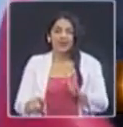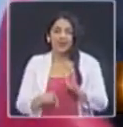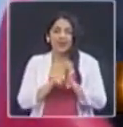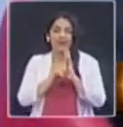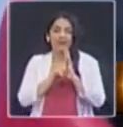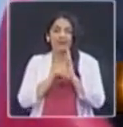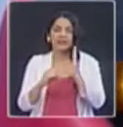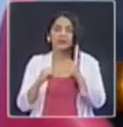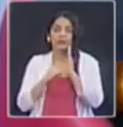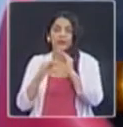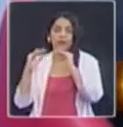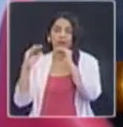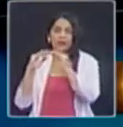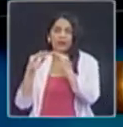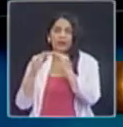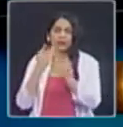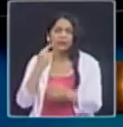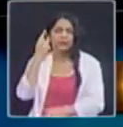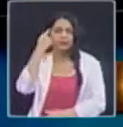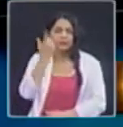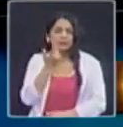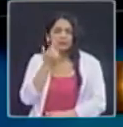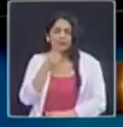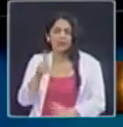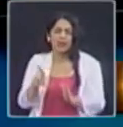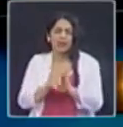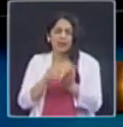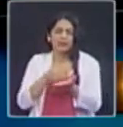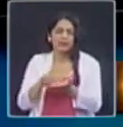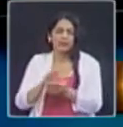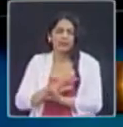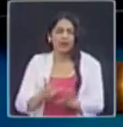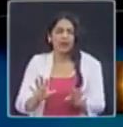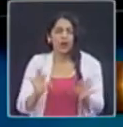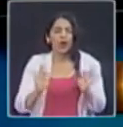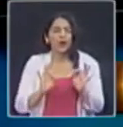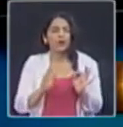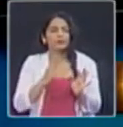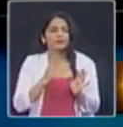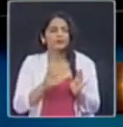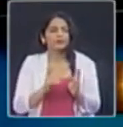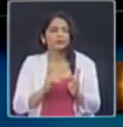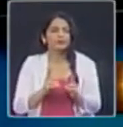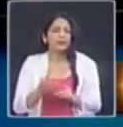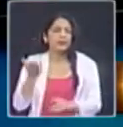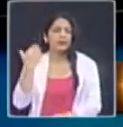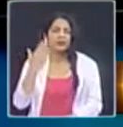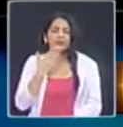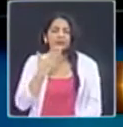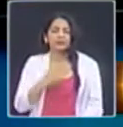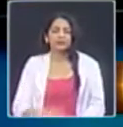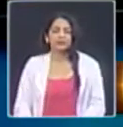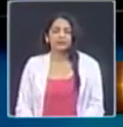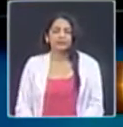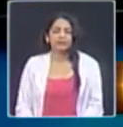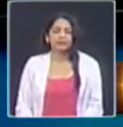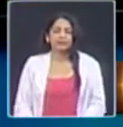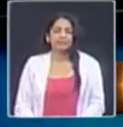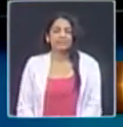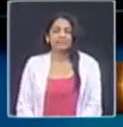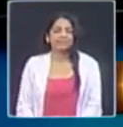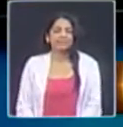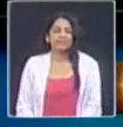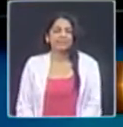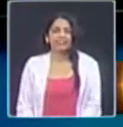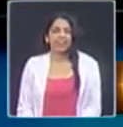tienen que eliminar eso como ser anterior a lo anterior es que la verdad es un despropósito no yo no sé como haya miembros de alianza